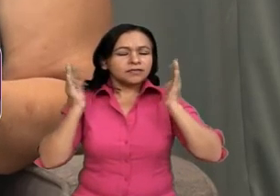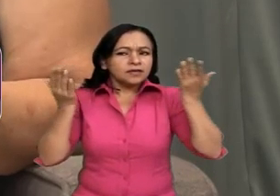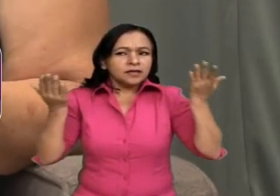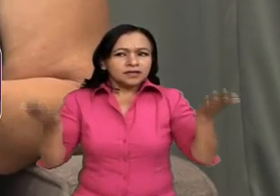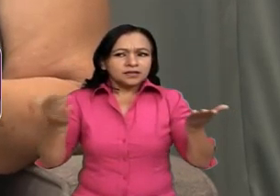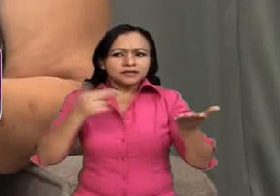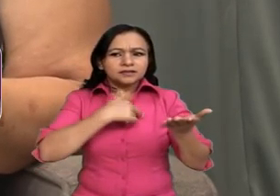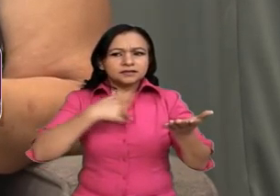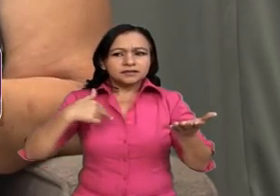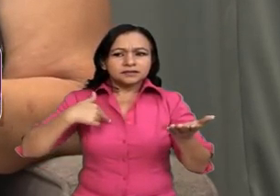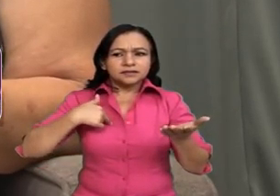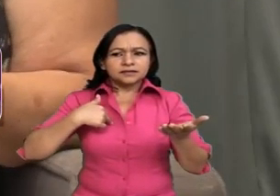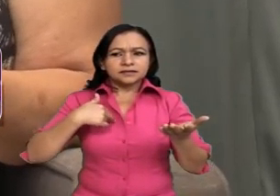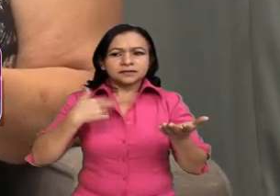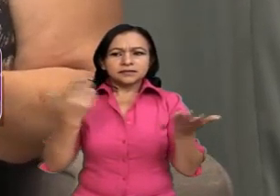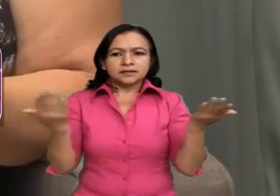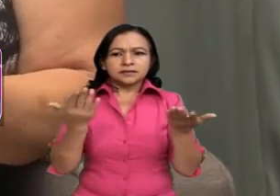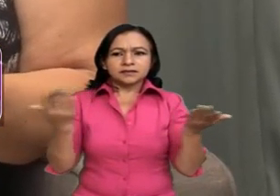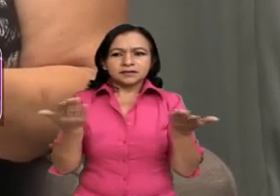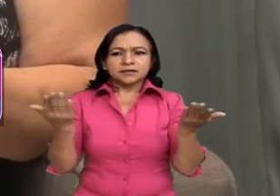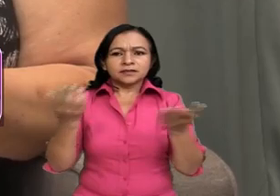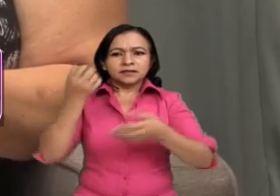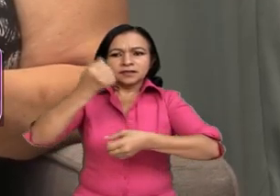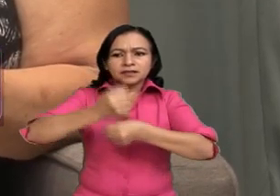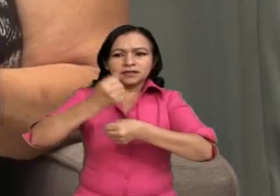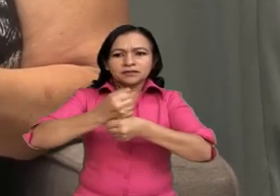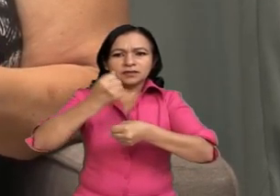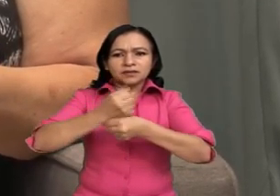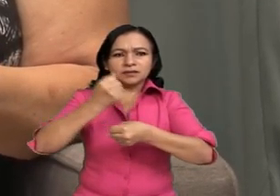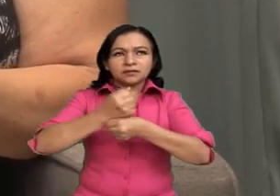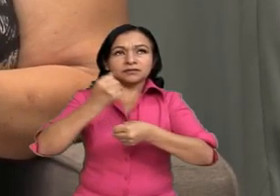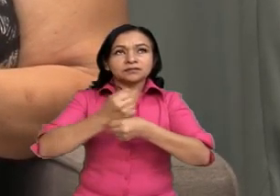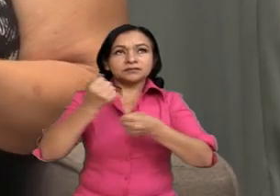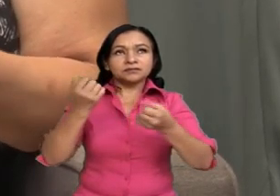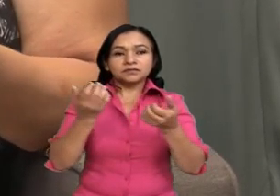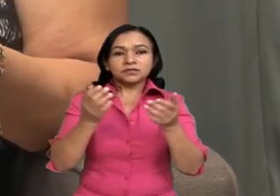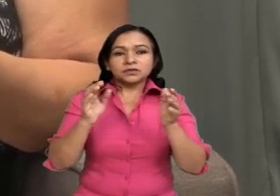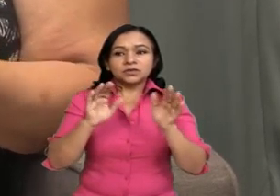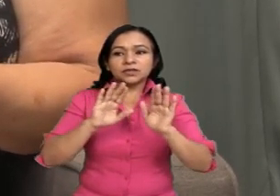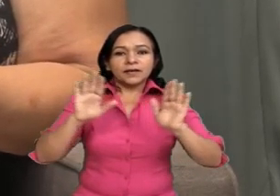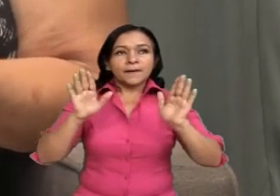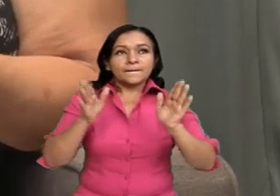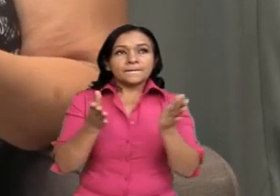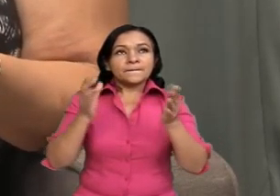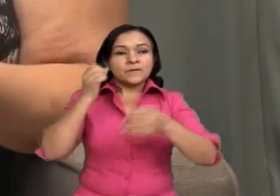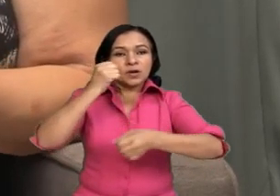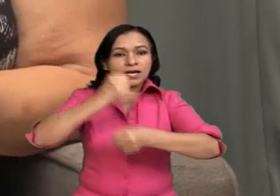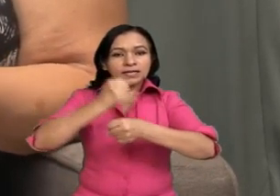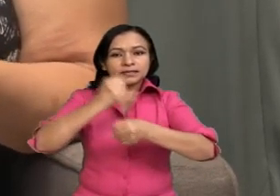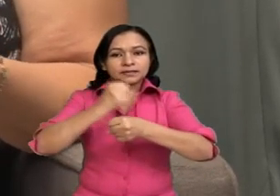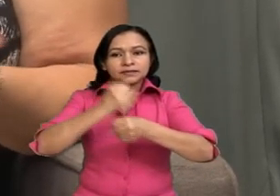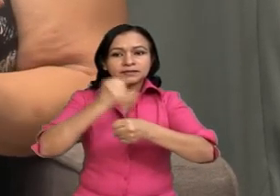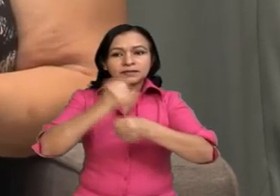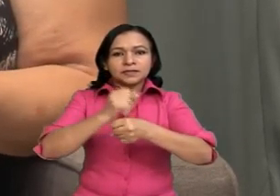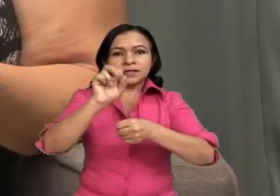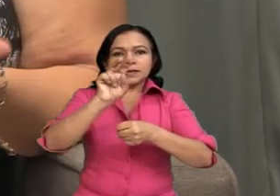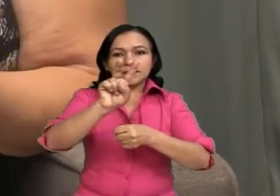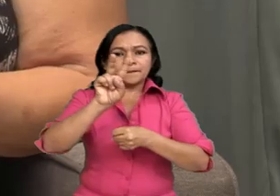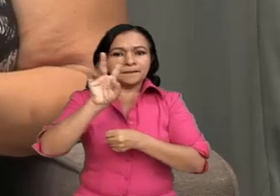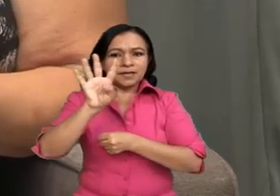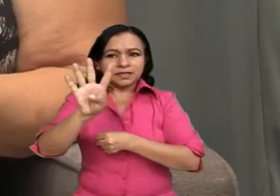de reducir las horas laborables. Porque ellas trabajaban, como decimos, 24 por